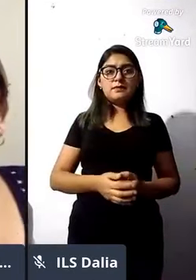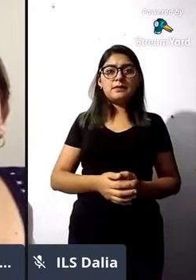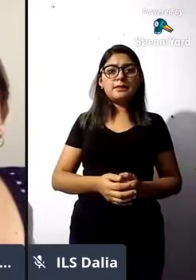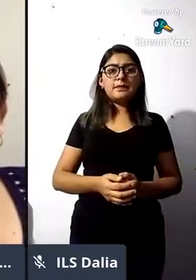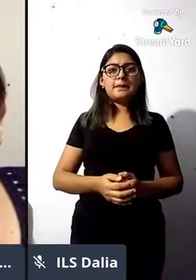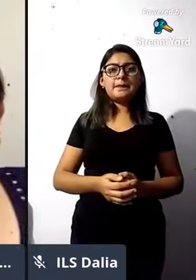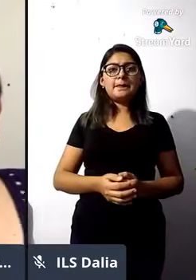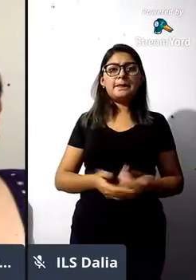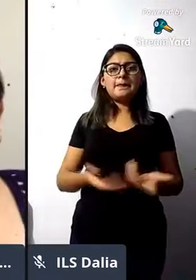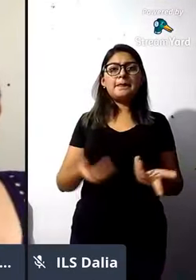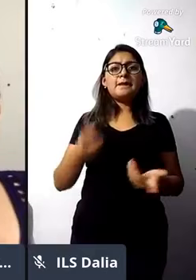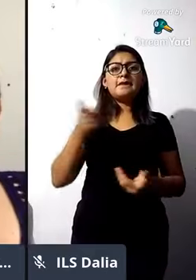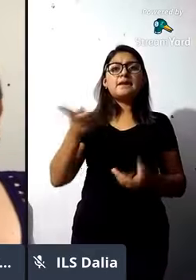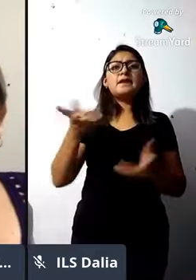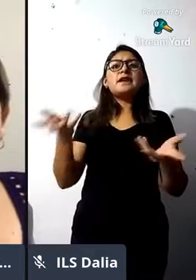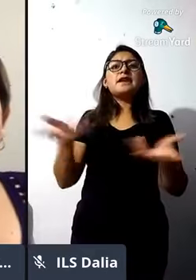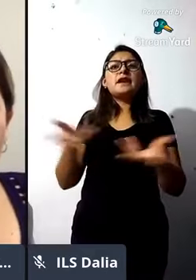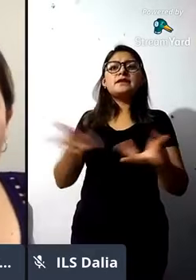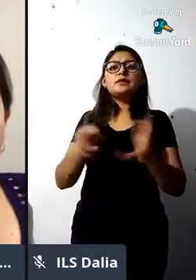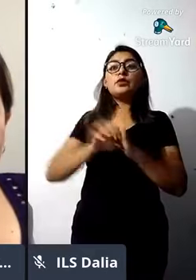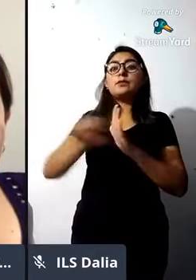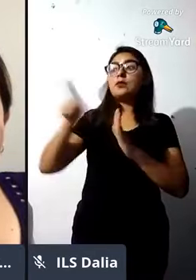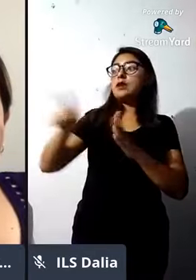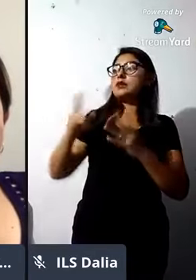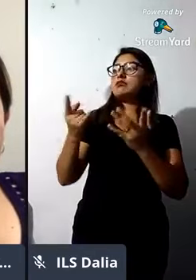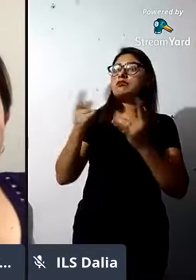¿cómo le hace para ir por su mercado, por ejemplo, no?